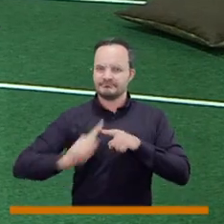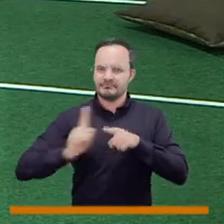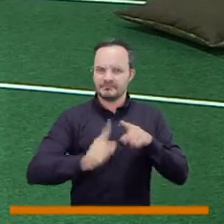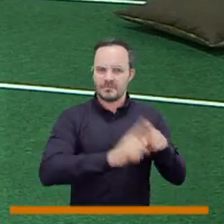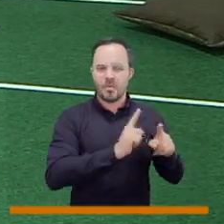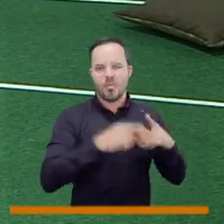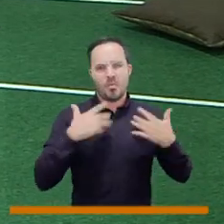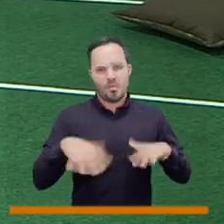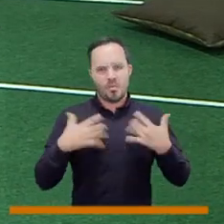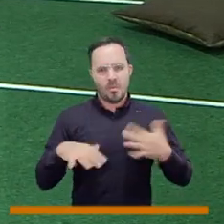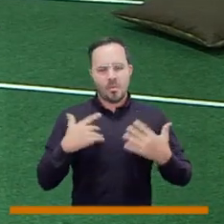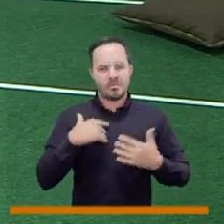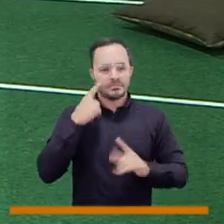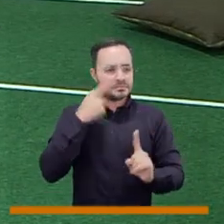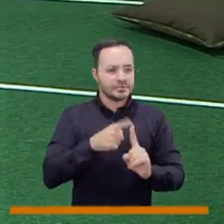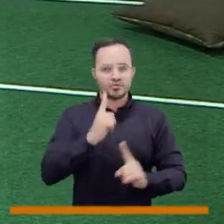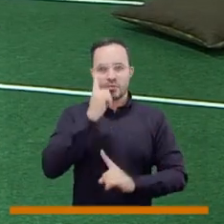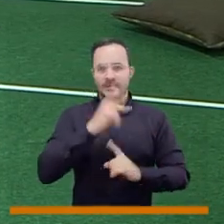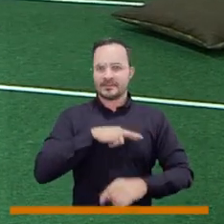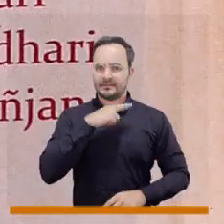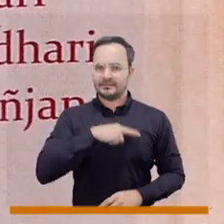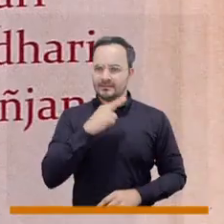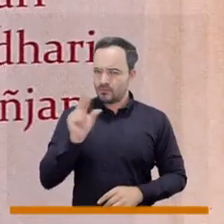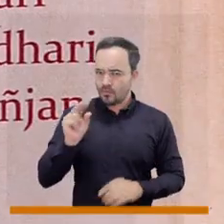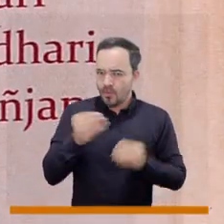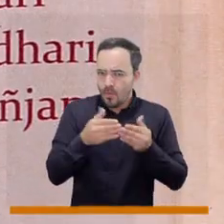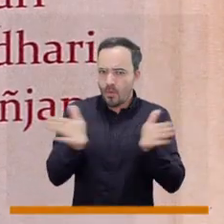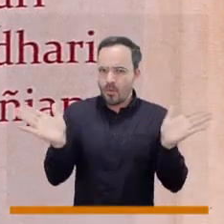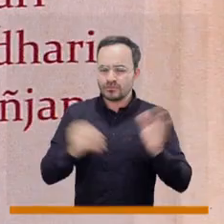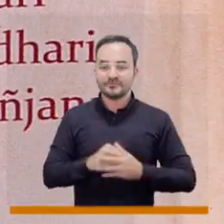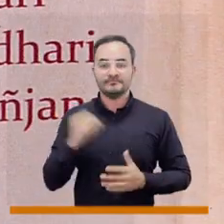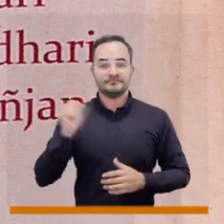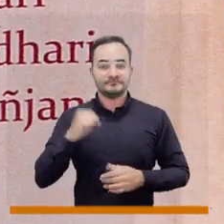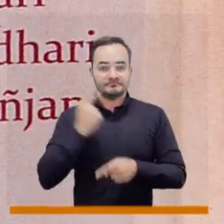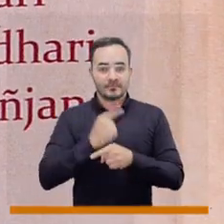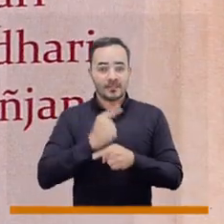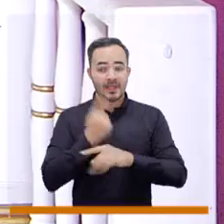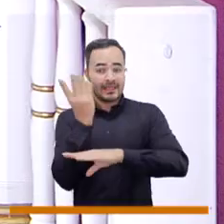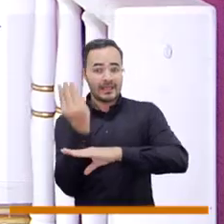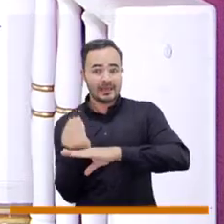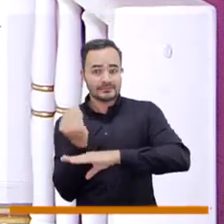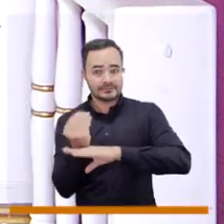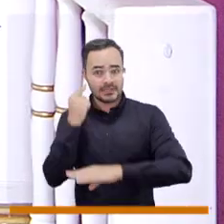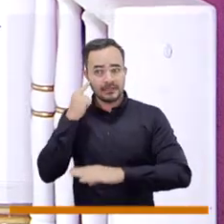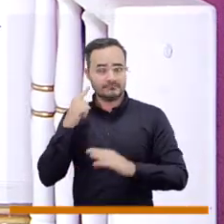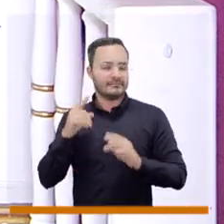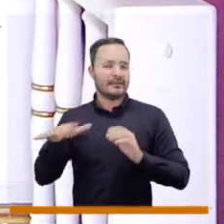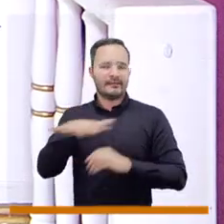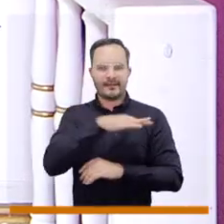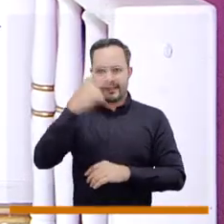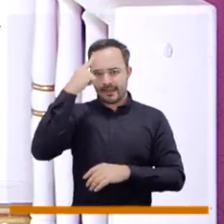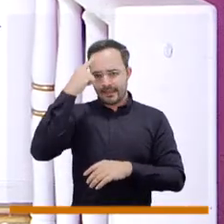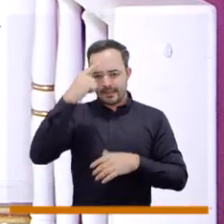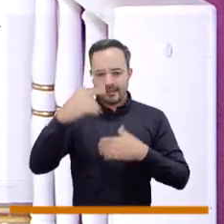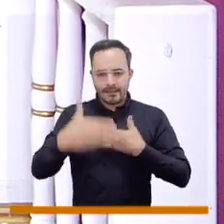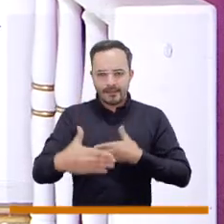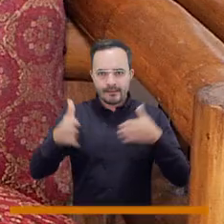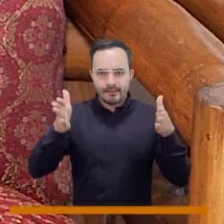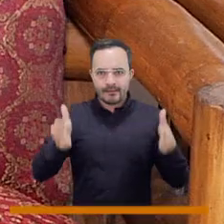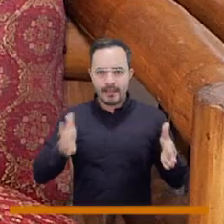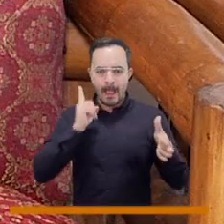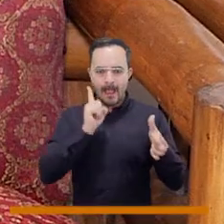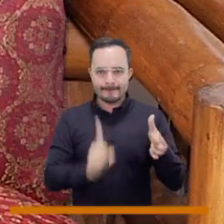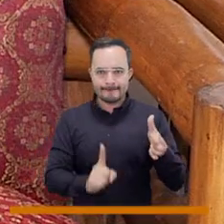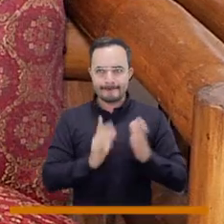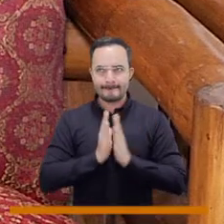va más allá de lo religioso. Sí, realmente la gente tiene el concepto de iglesia como de un lugar de cuatro